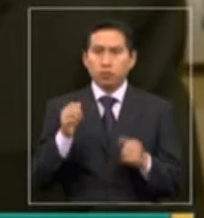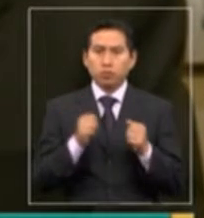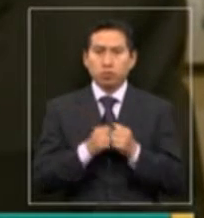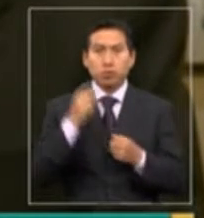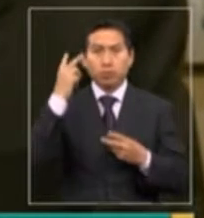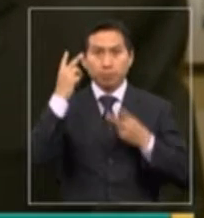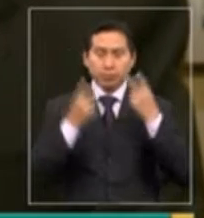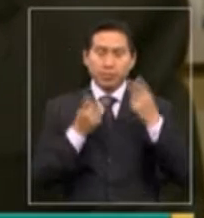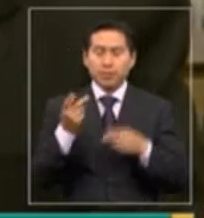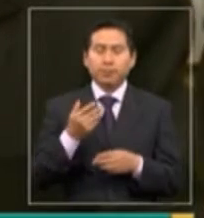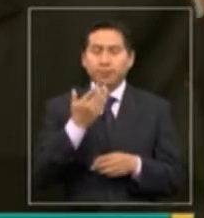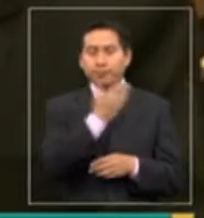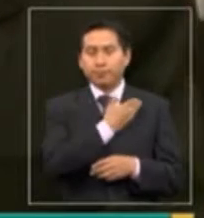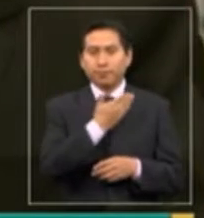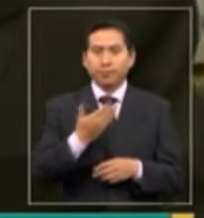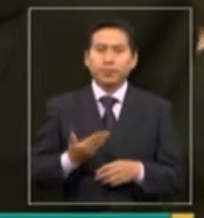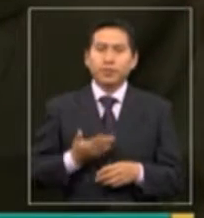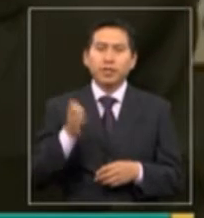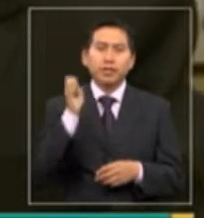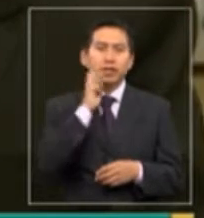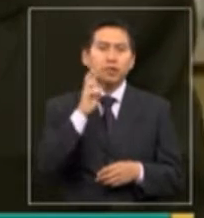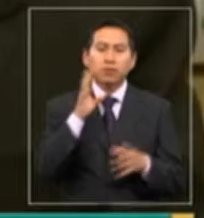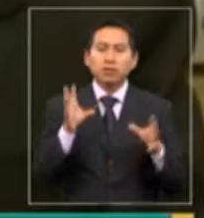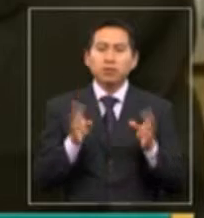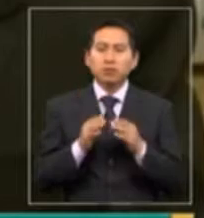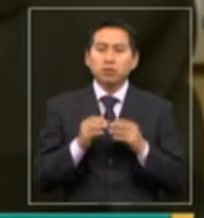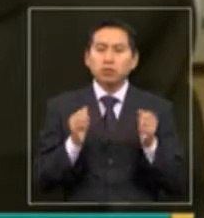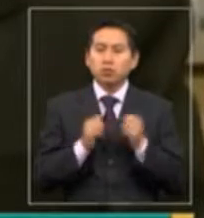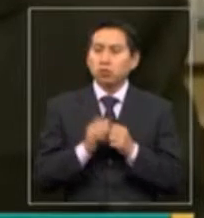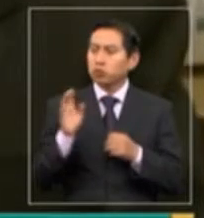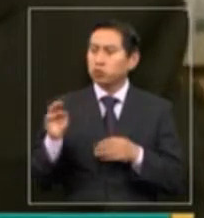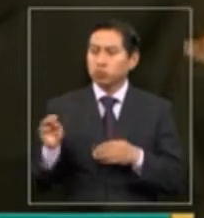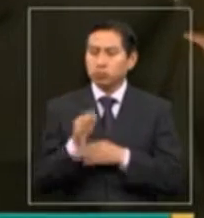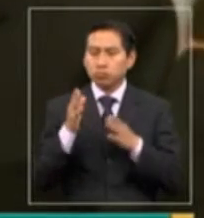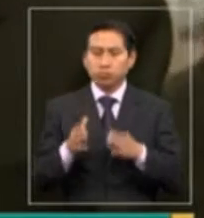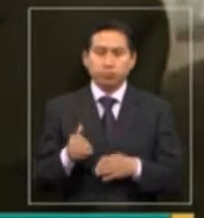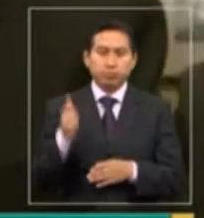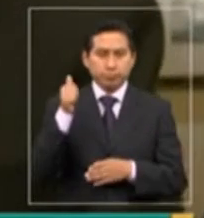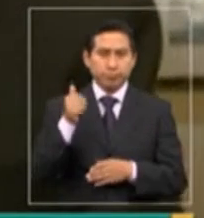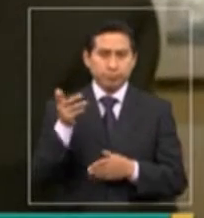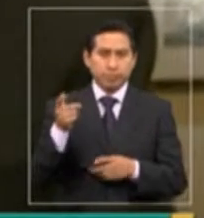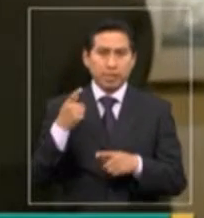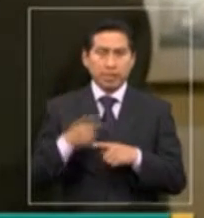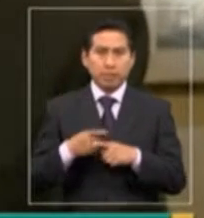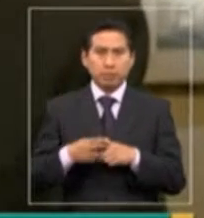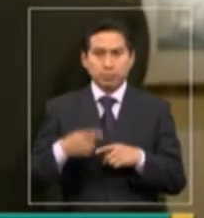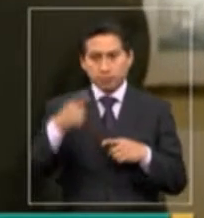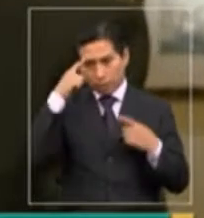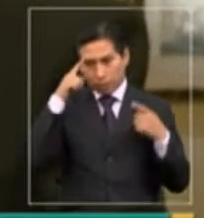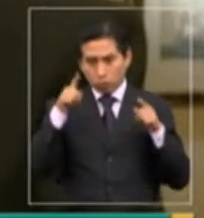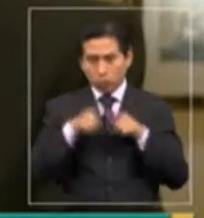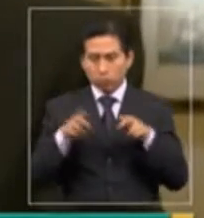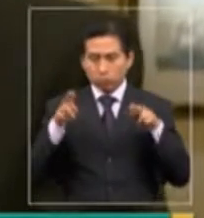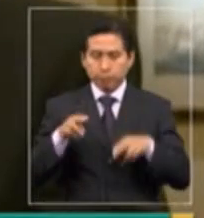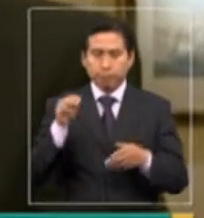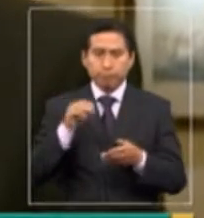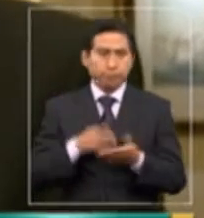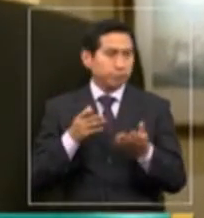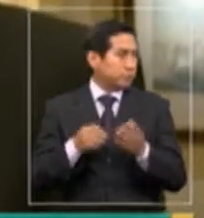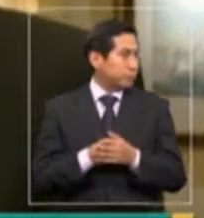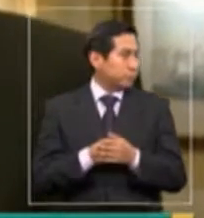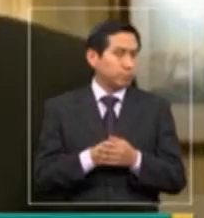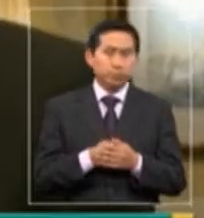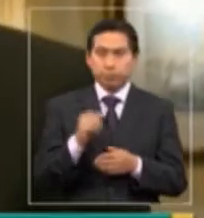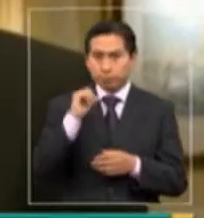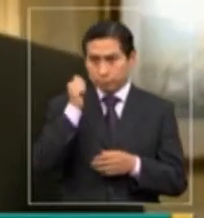visita, el encuentro oficial entre el primer ministro y el presidente del Estado Plurinacional y los acuerdos que se van a firmar. El día de